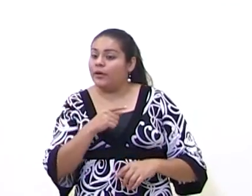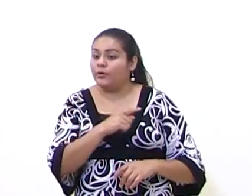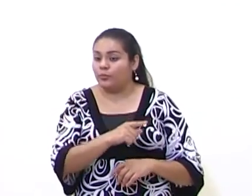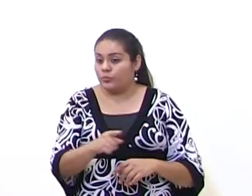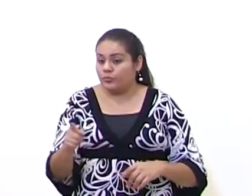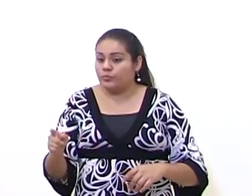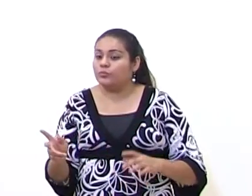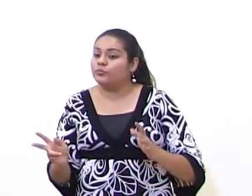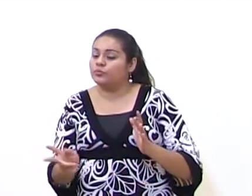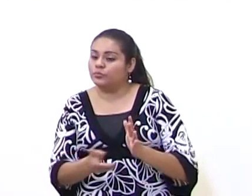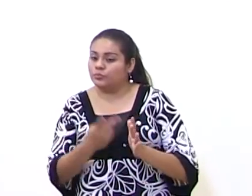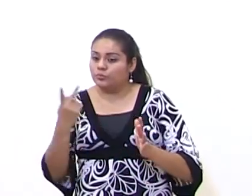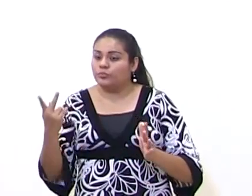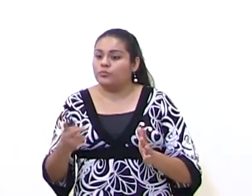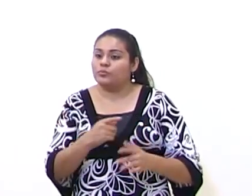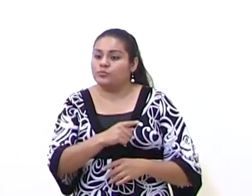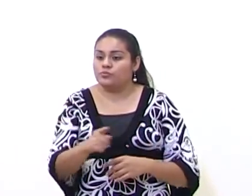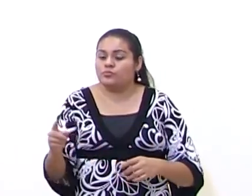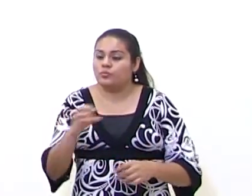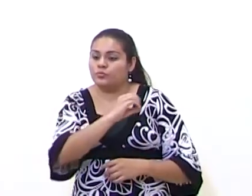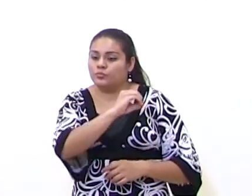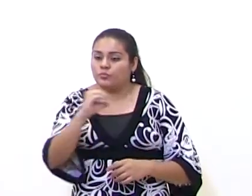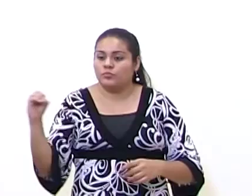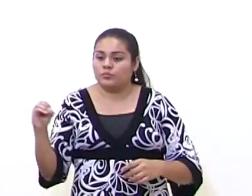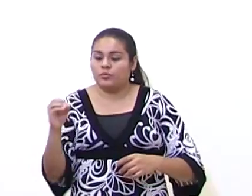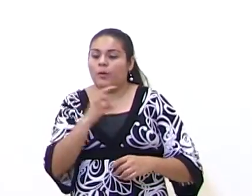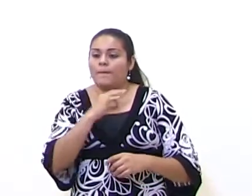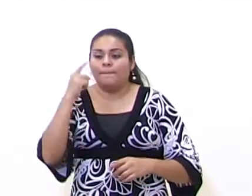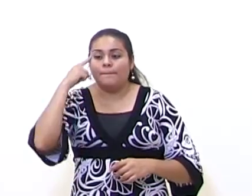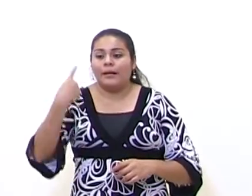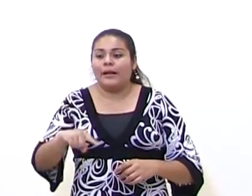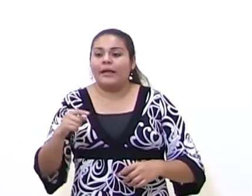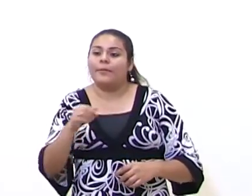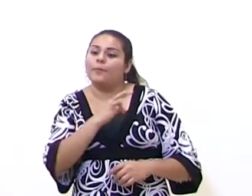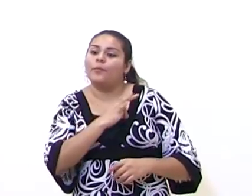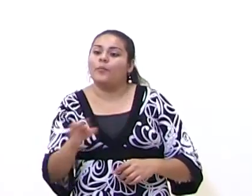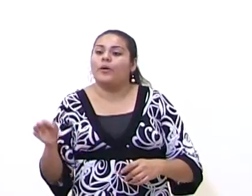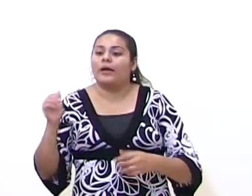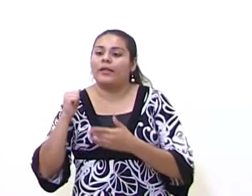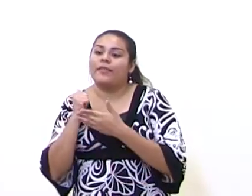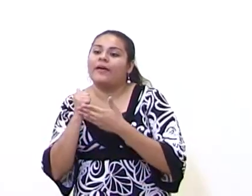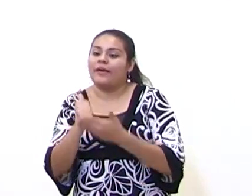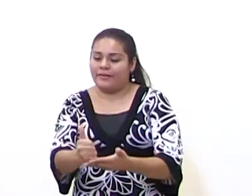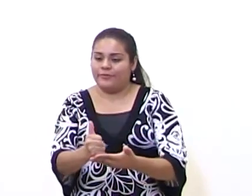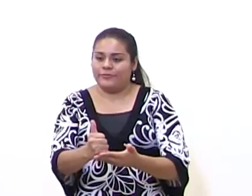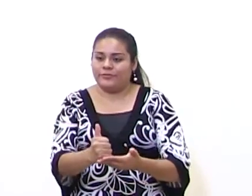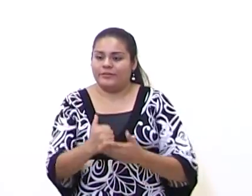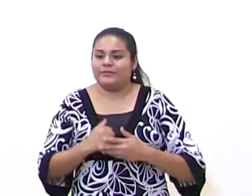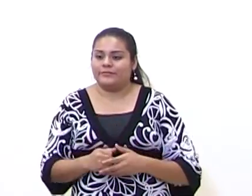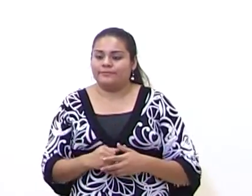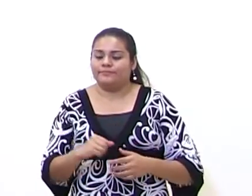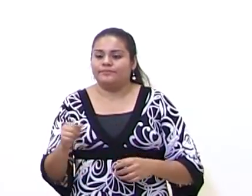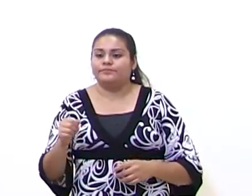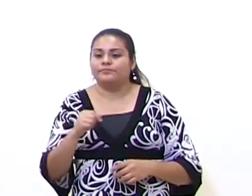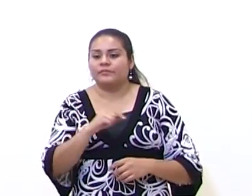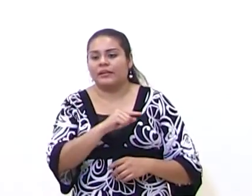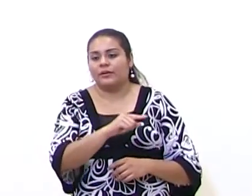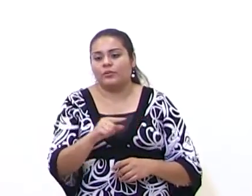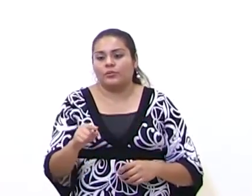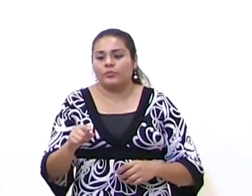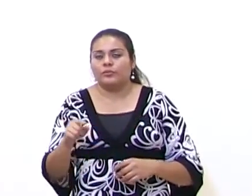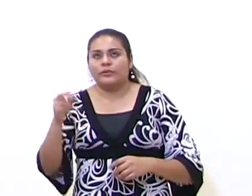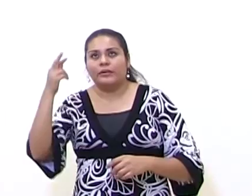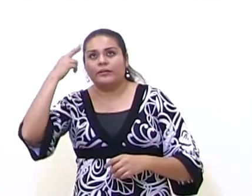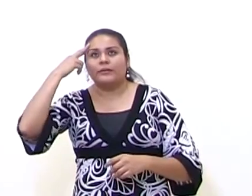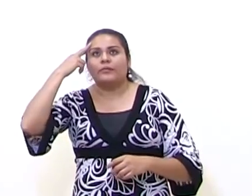retomándolo, todos estos procedimientos para que pues a fin pues tengas muy claro qué es lo que se pretende